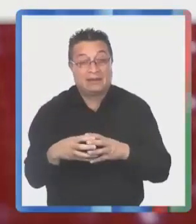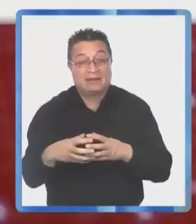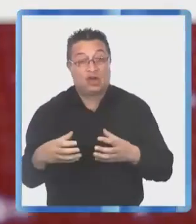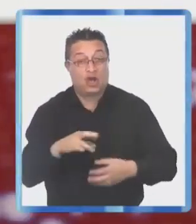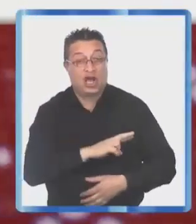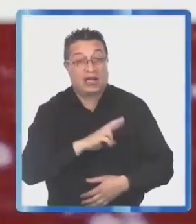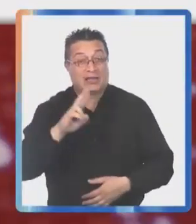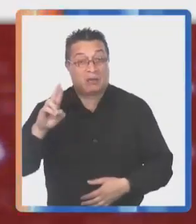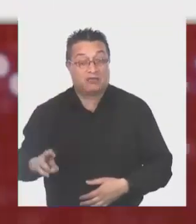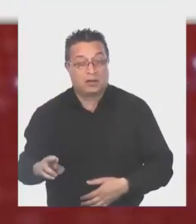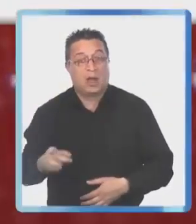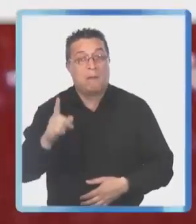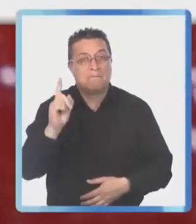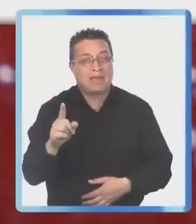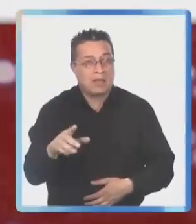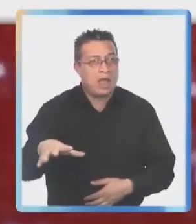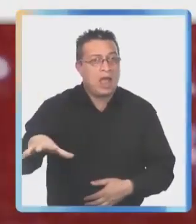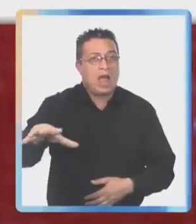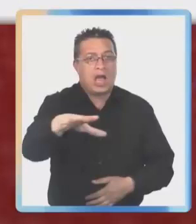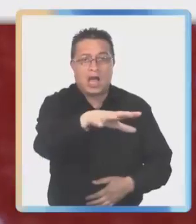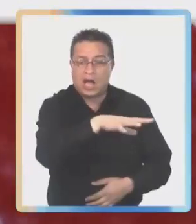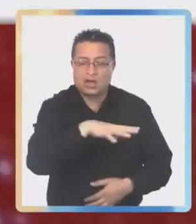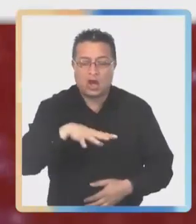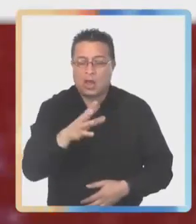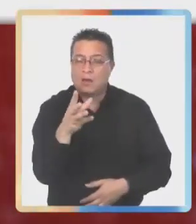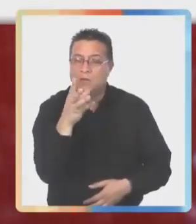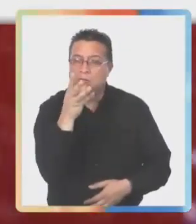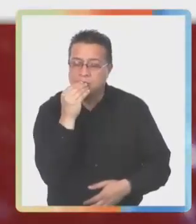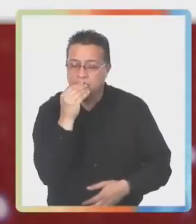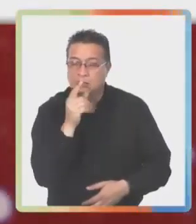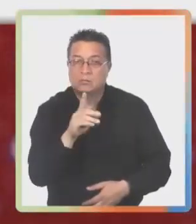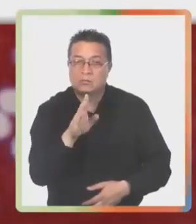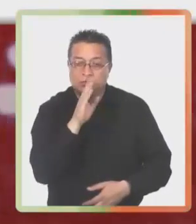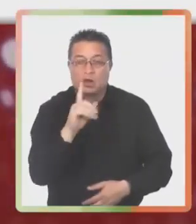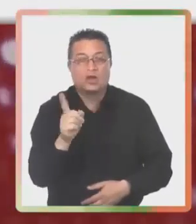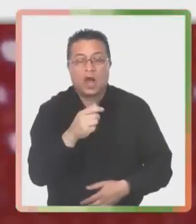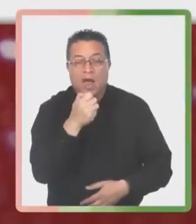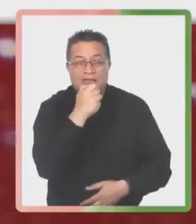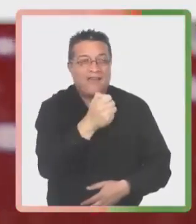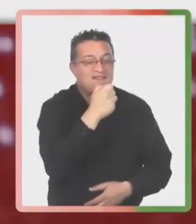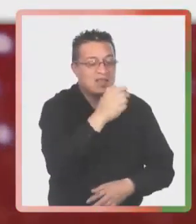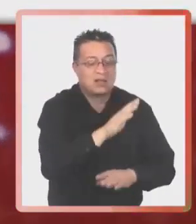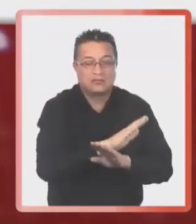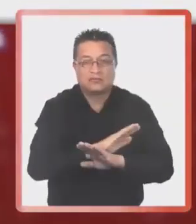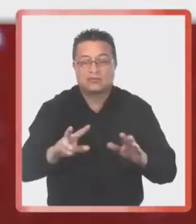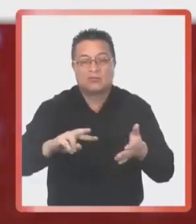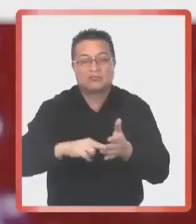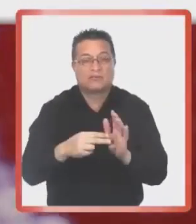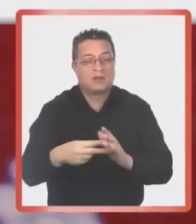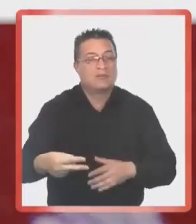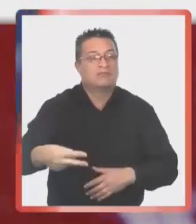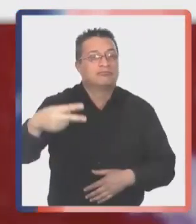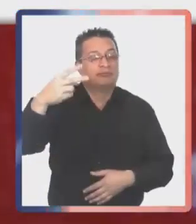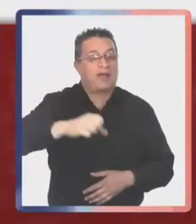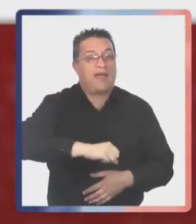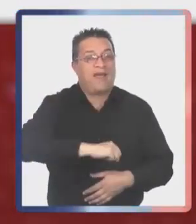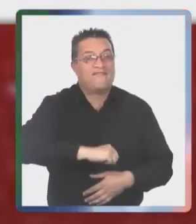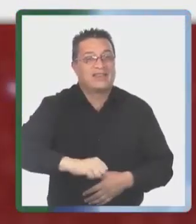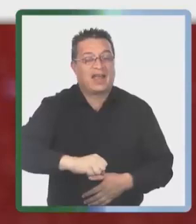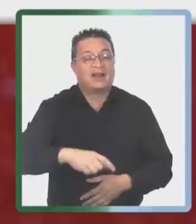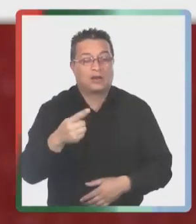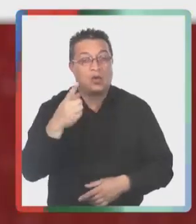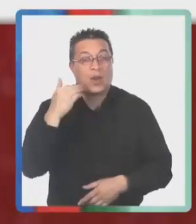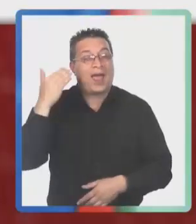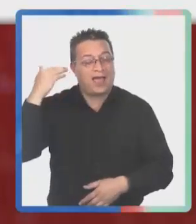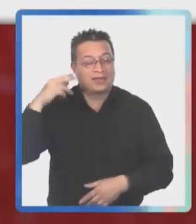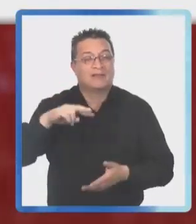Republicanos, ordenó a todos los militantes guardar silencio y no dar entrevistas para evitar polémicas como las ocurridas en el proceso